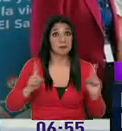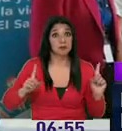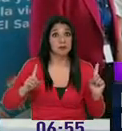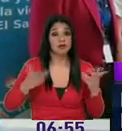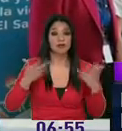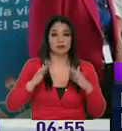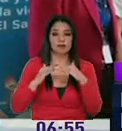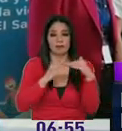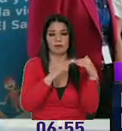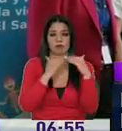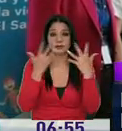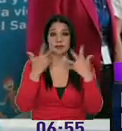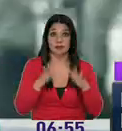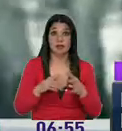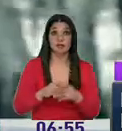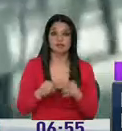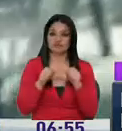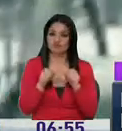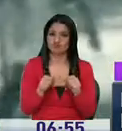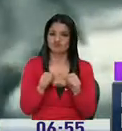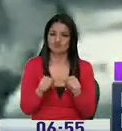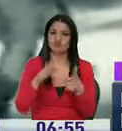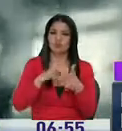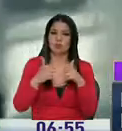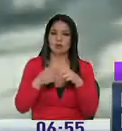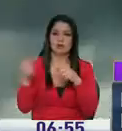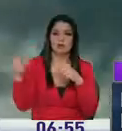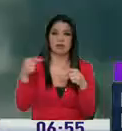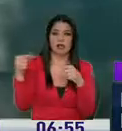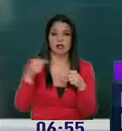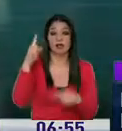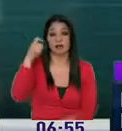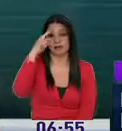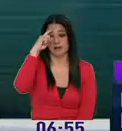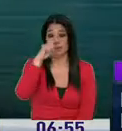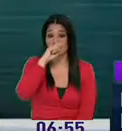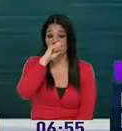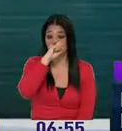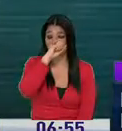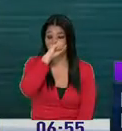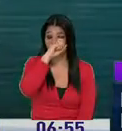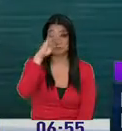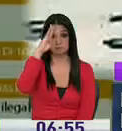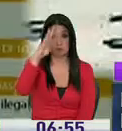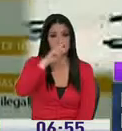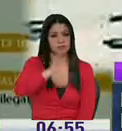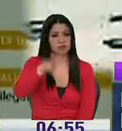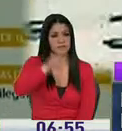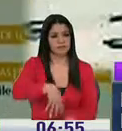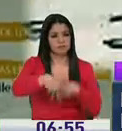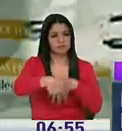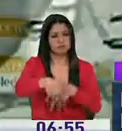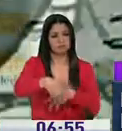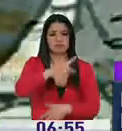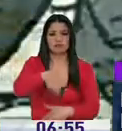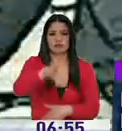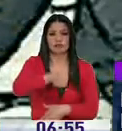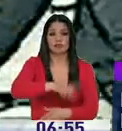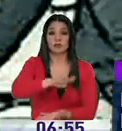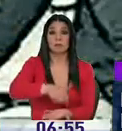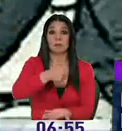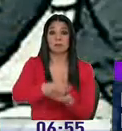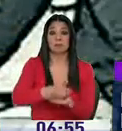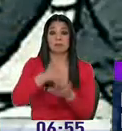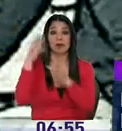la democracia continuaron los roces con los gobiernos de turno la fuerza pública les prohibió protestar en la plaza grande